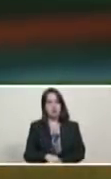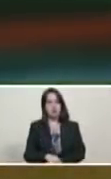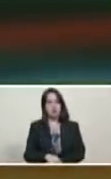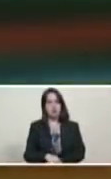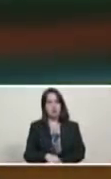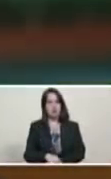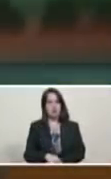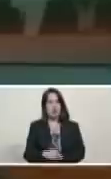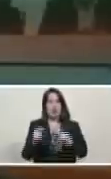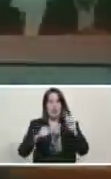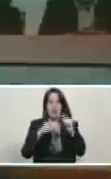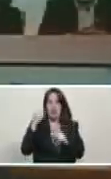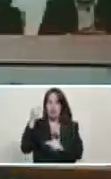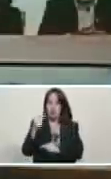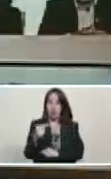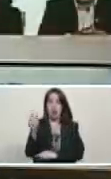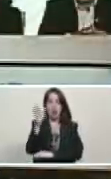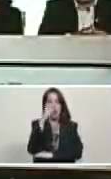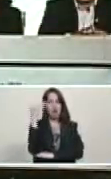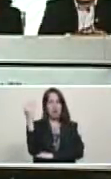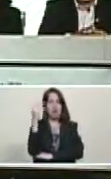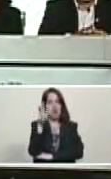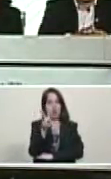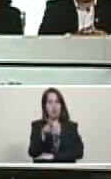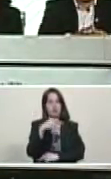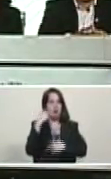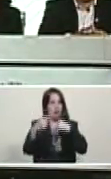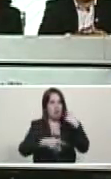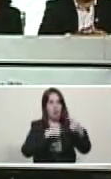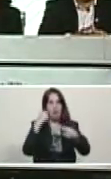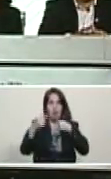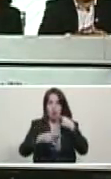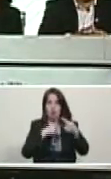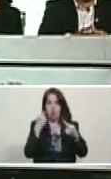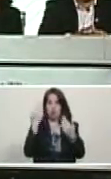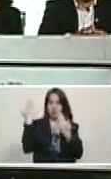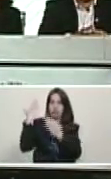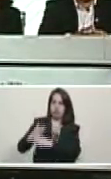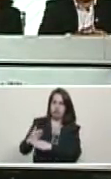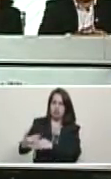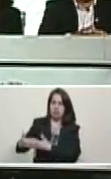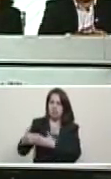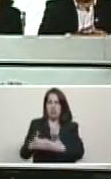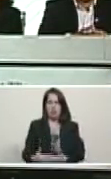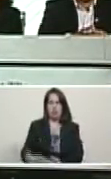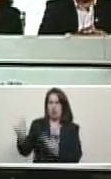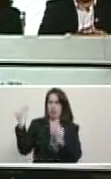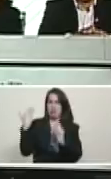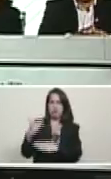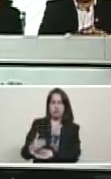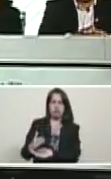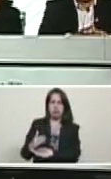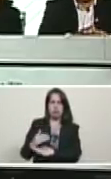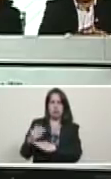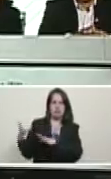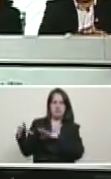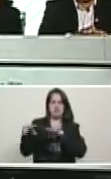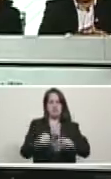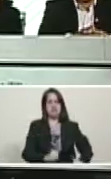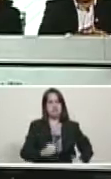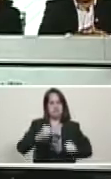luego esta bandera tricolor antiimperialista anticolonialista revolucionaria